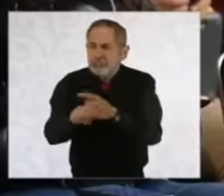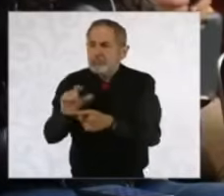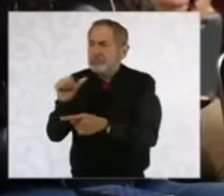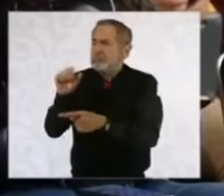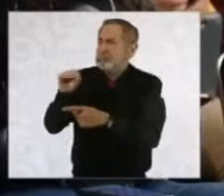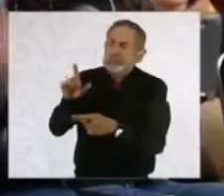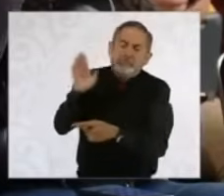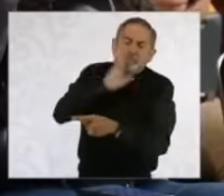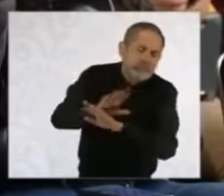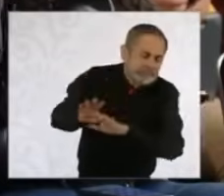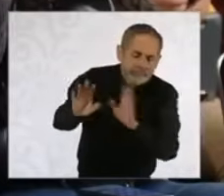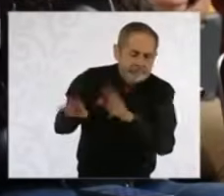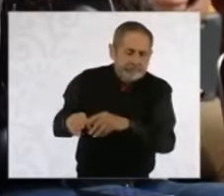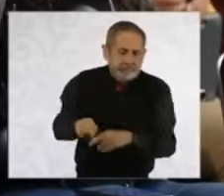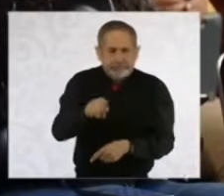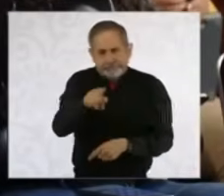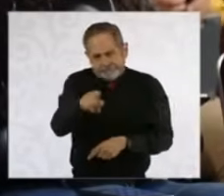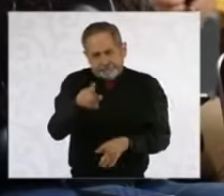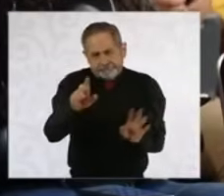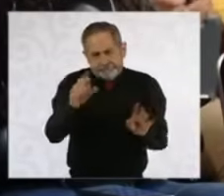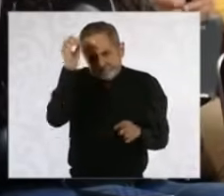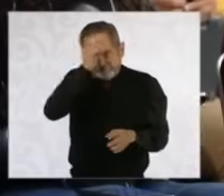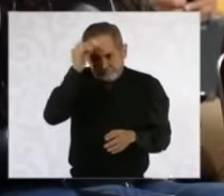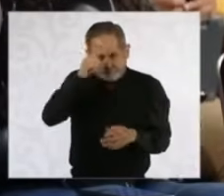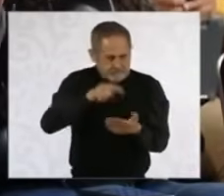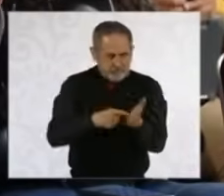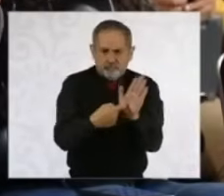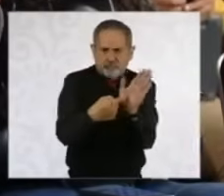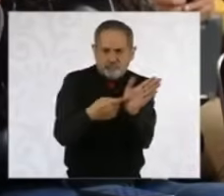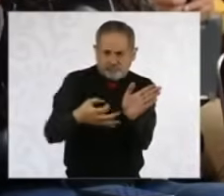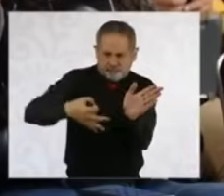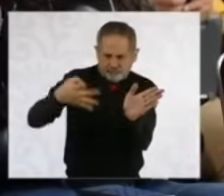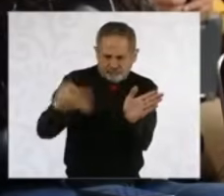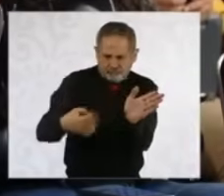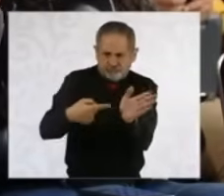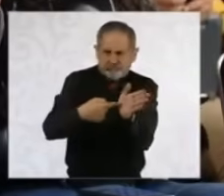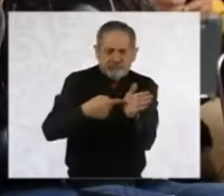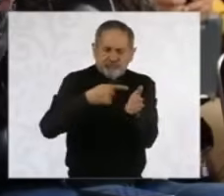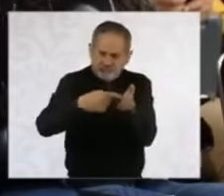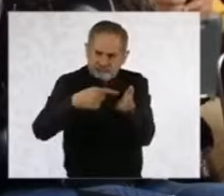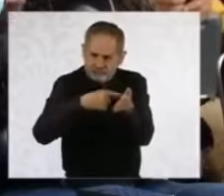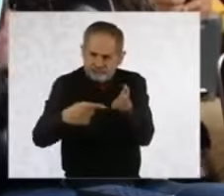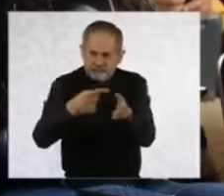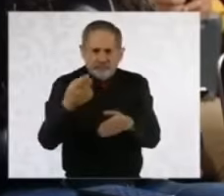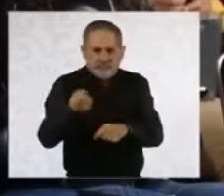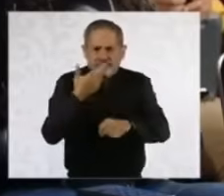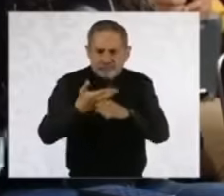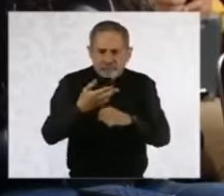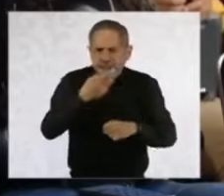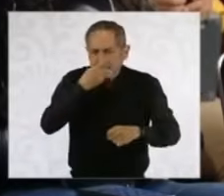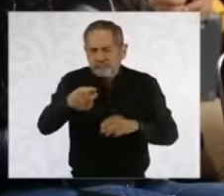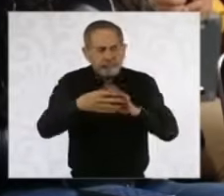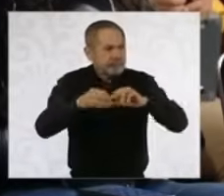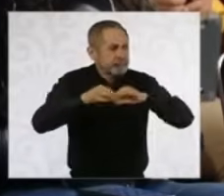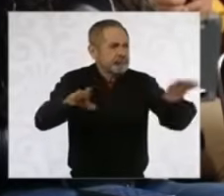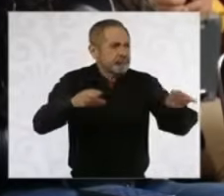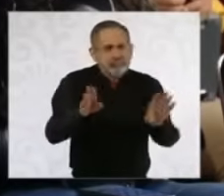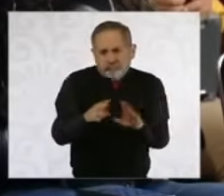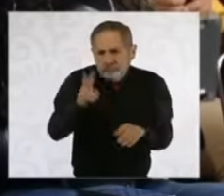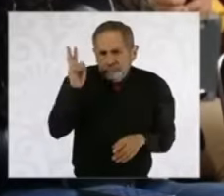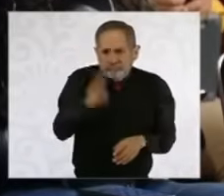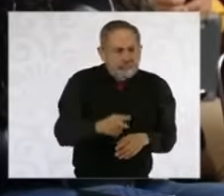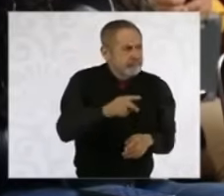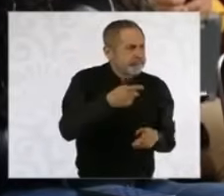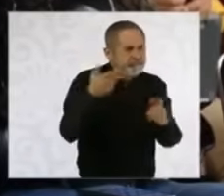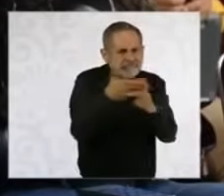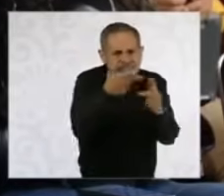conocer su opinión en base a estas estadísticas que se están que del propio Secretariado de Seguridad Pública, pues sobre